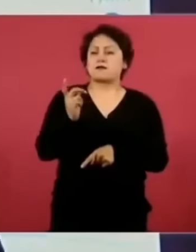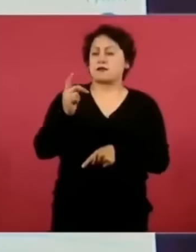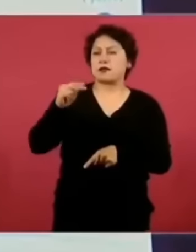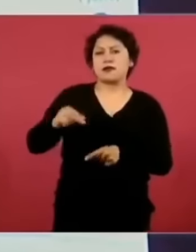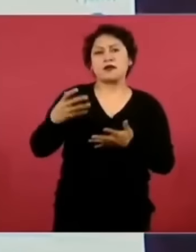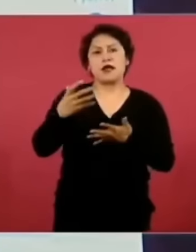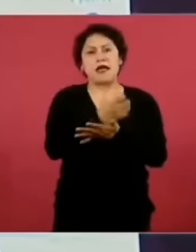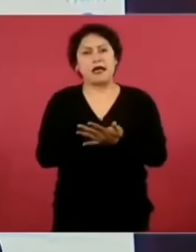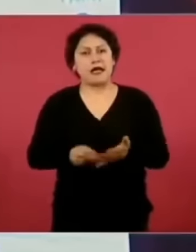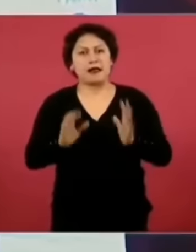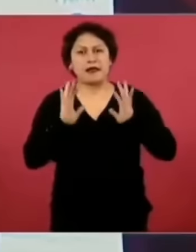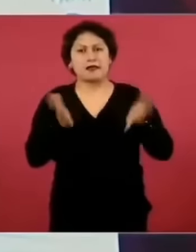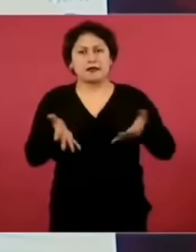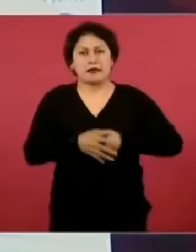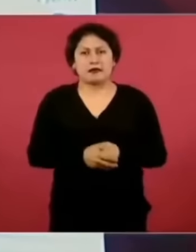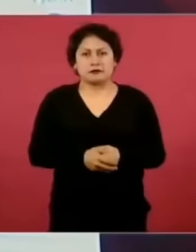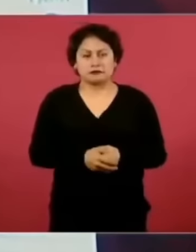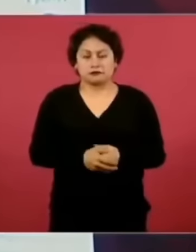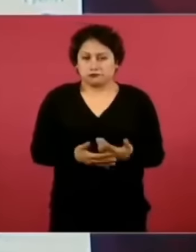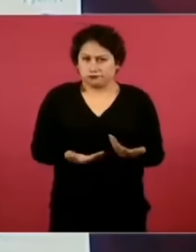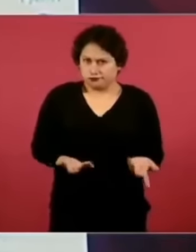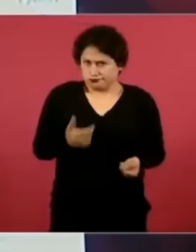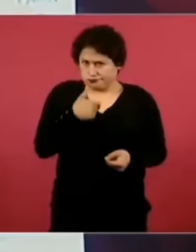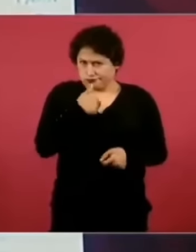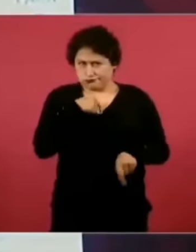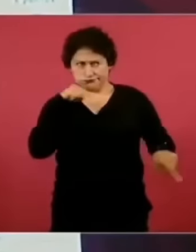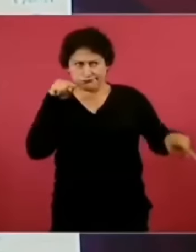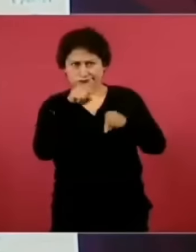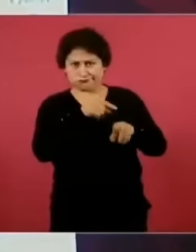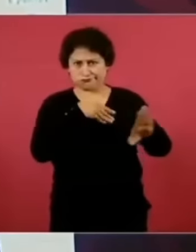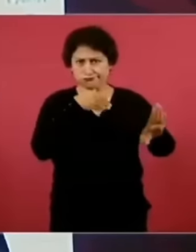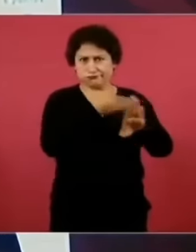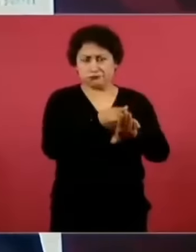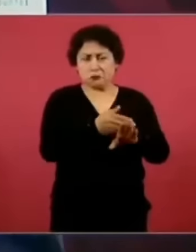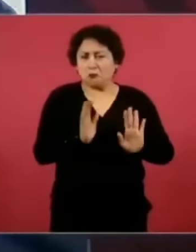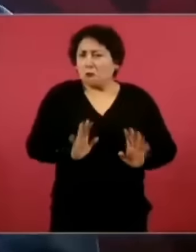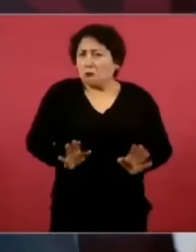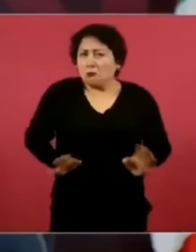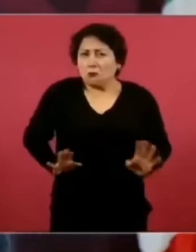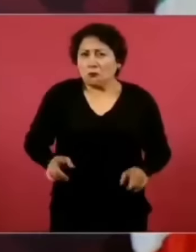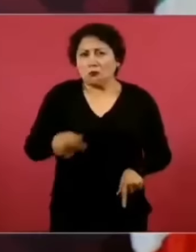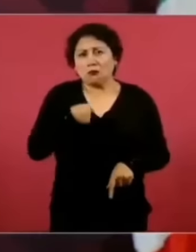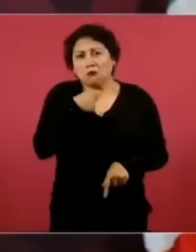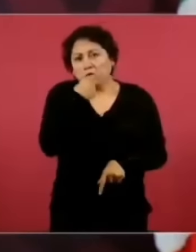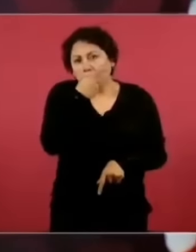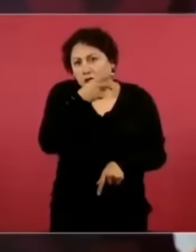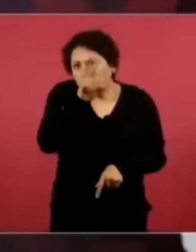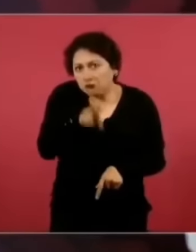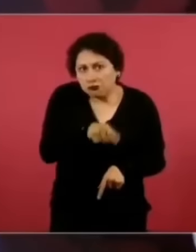No es insulto el decir que fuiste parte de una